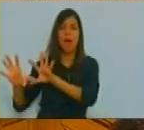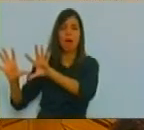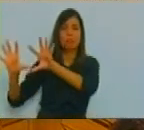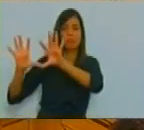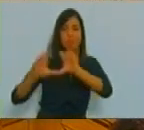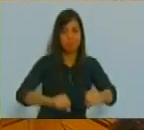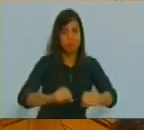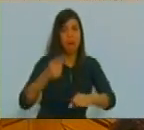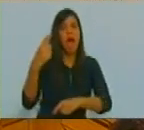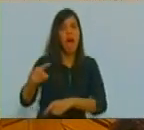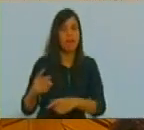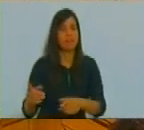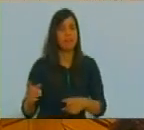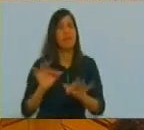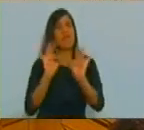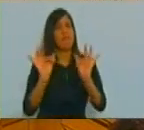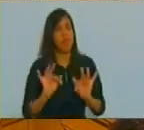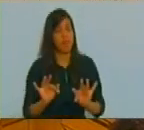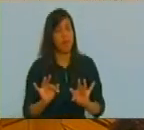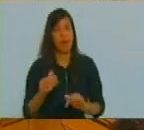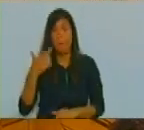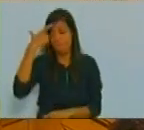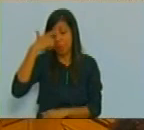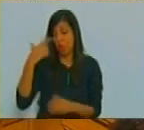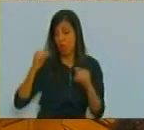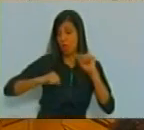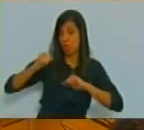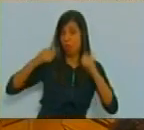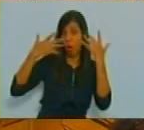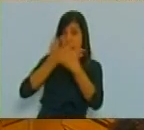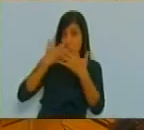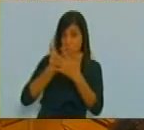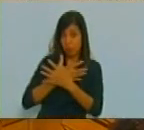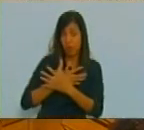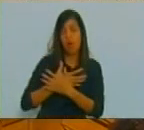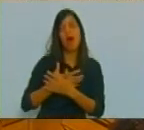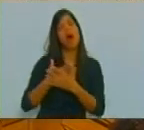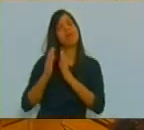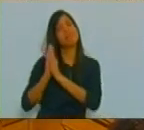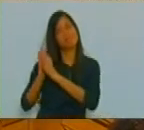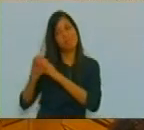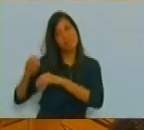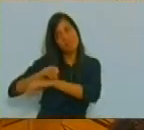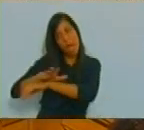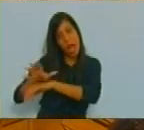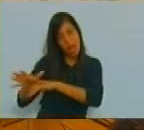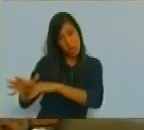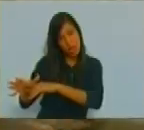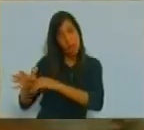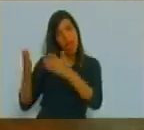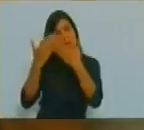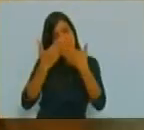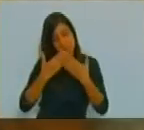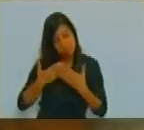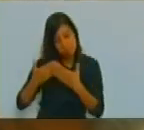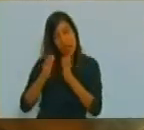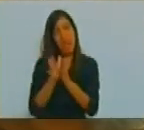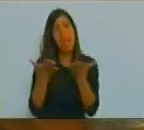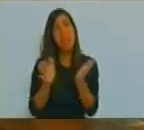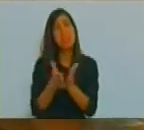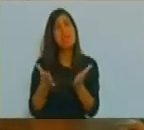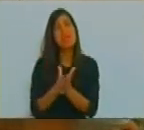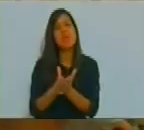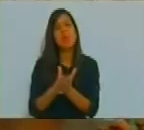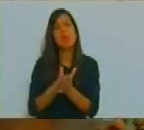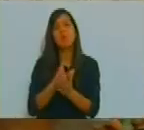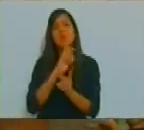y el que tenga alguna duda le recomiendo que se revise y se lea el libro dv asesor